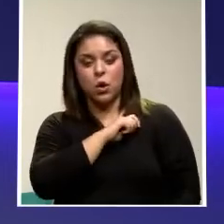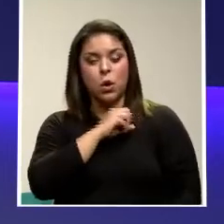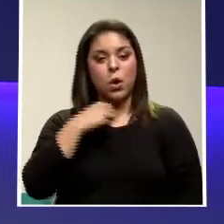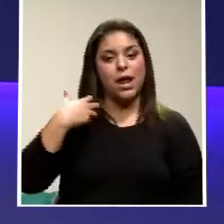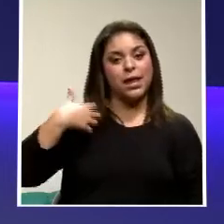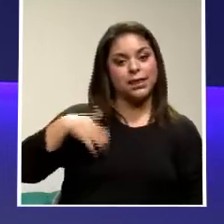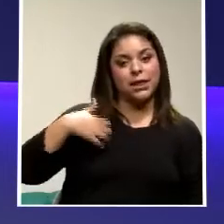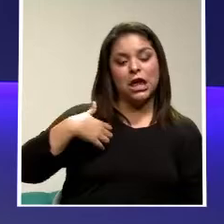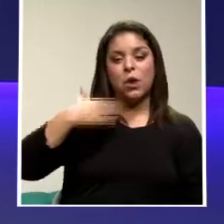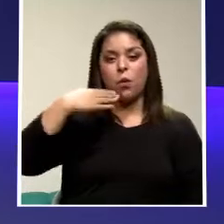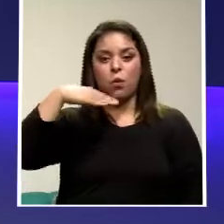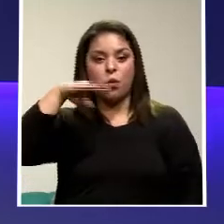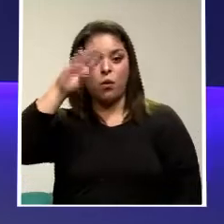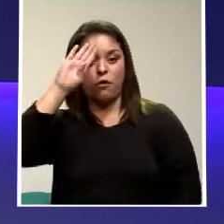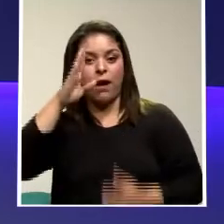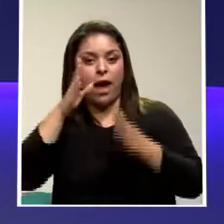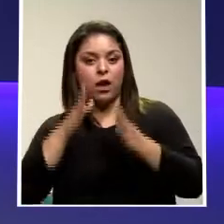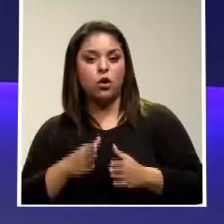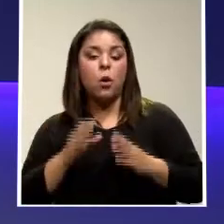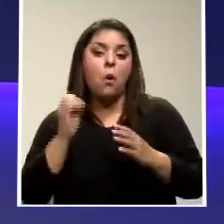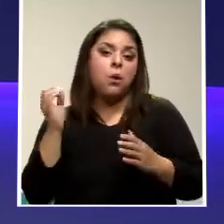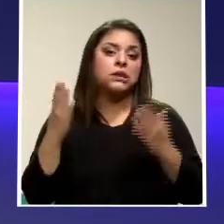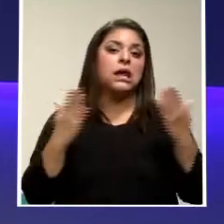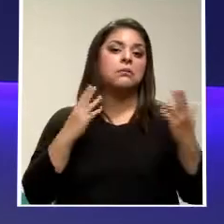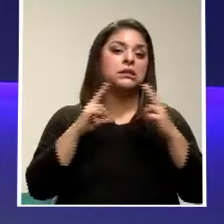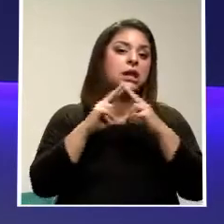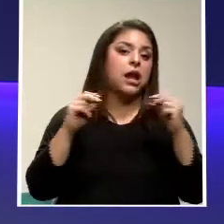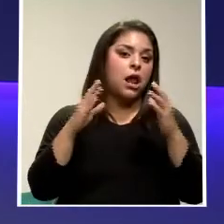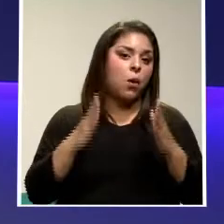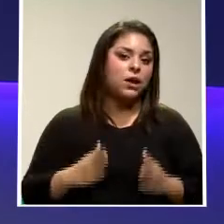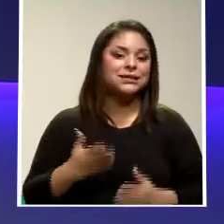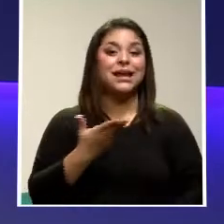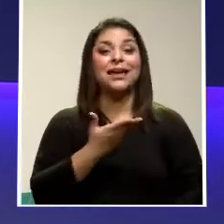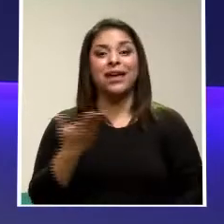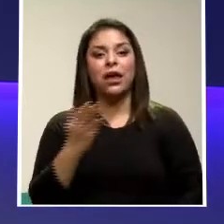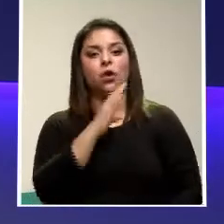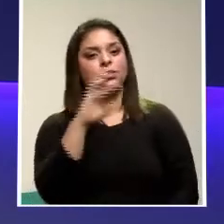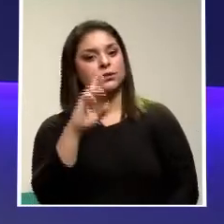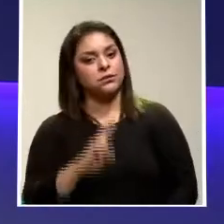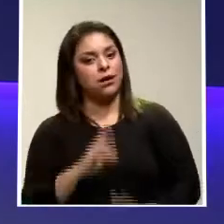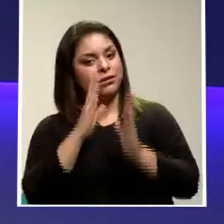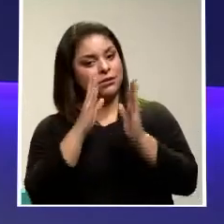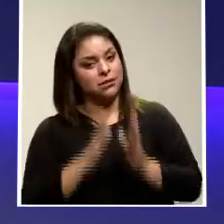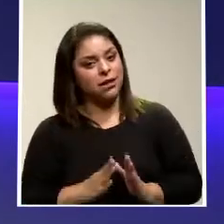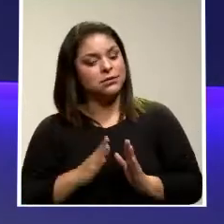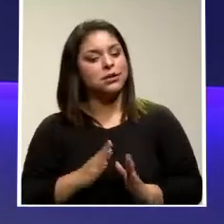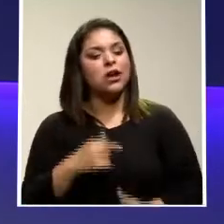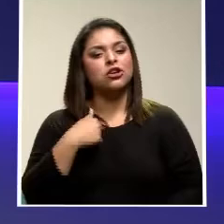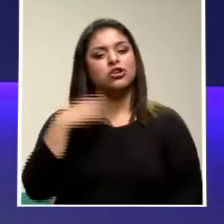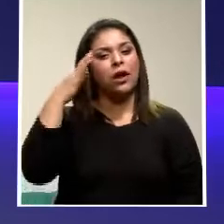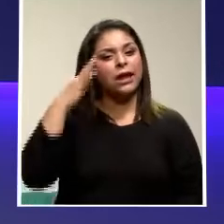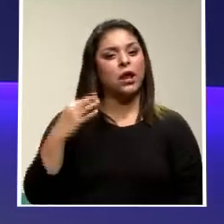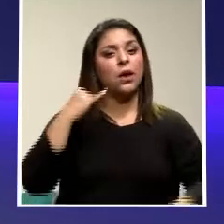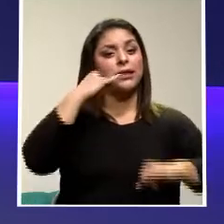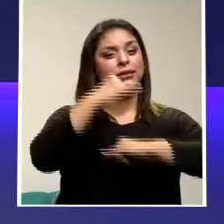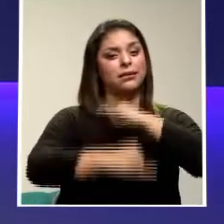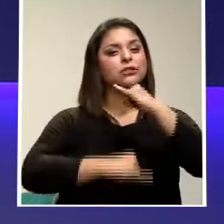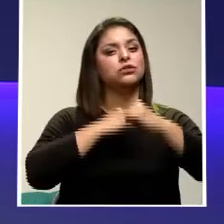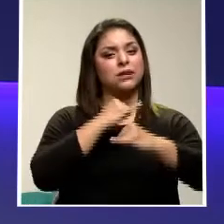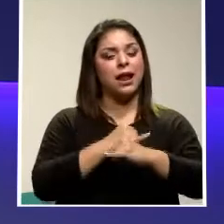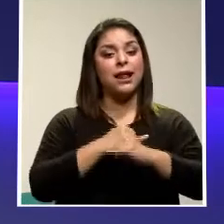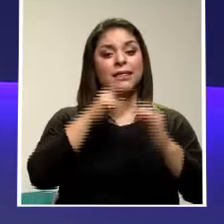o cubano o incluso nicaragüense que un escritor costarricense. Diría que en términos internacionales la